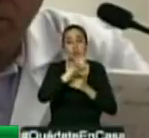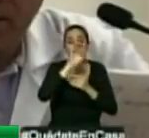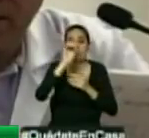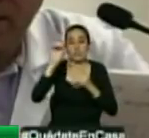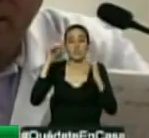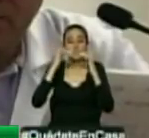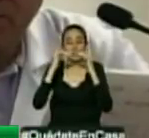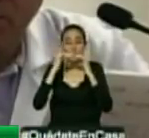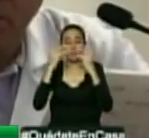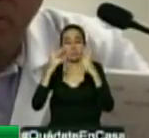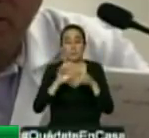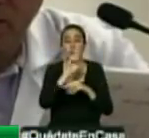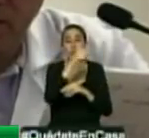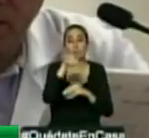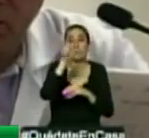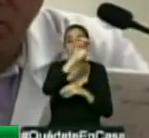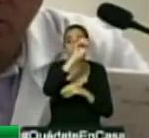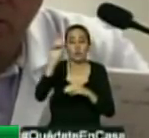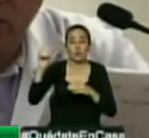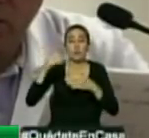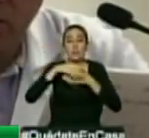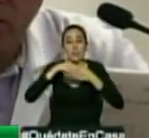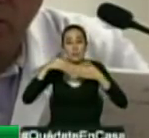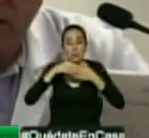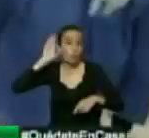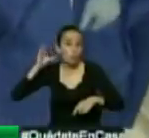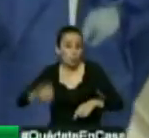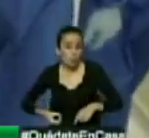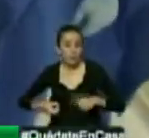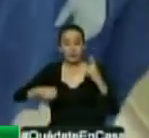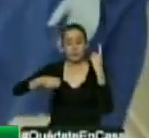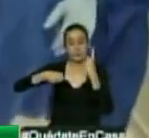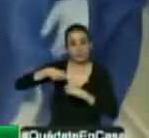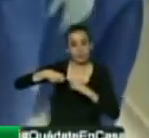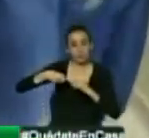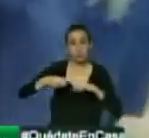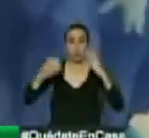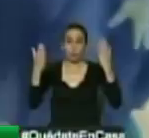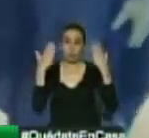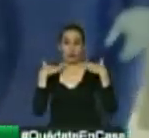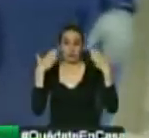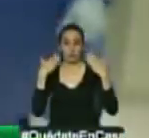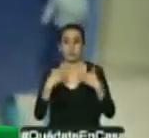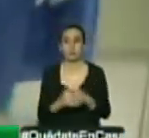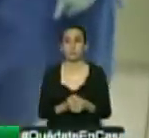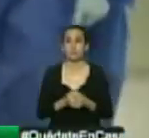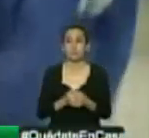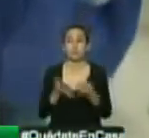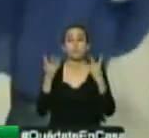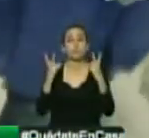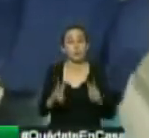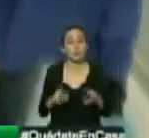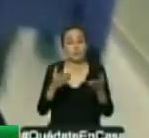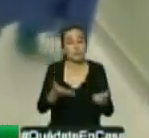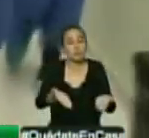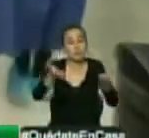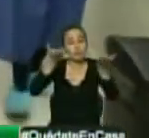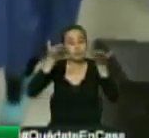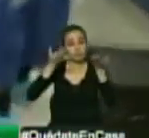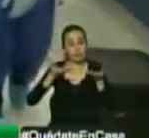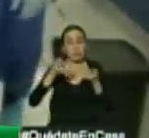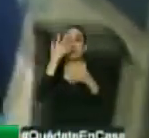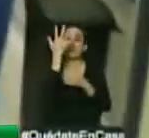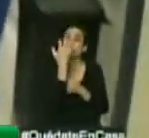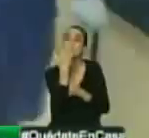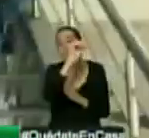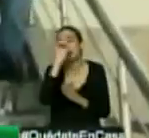para compra de equipo por parte del Banco de Guayaquil. Existen ciertas áreas de salud que tienen que ser reforzadas,